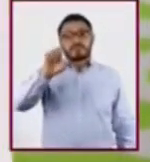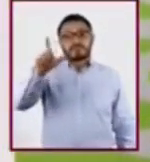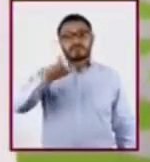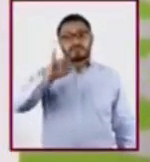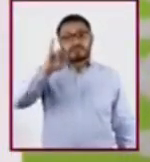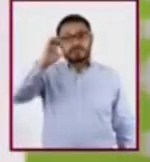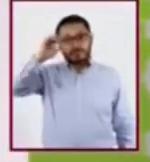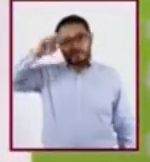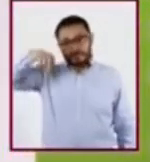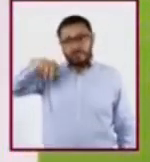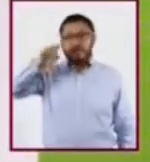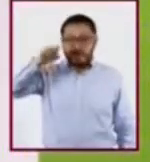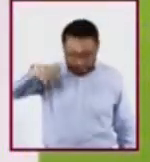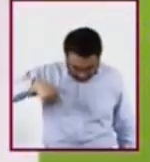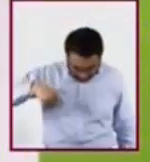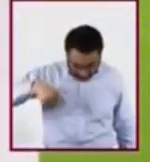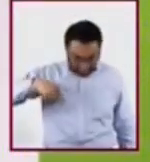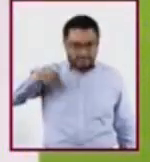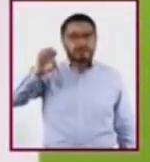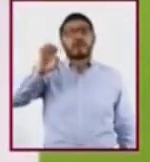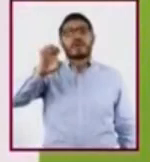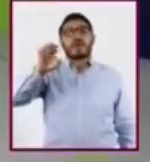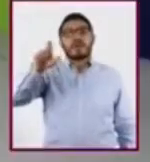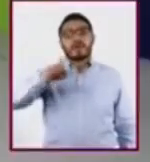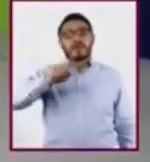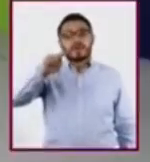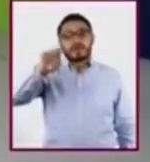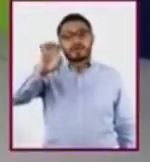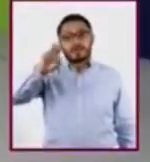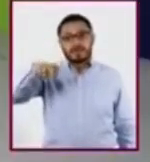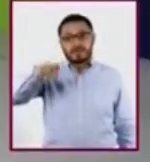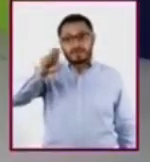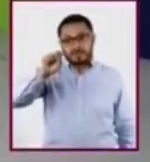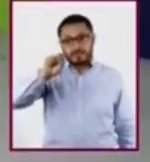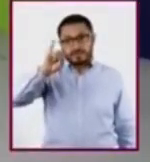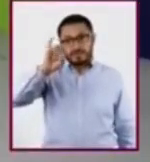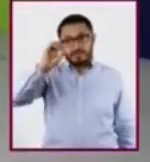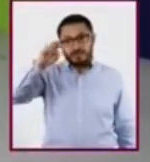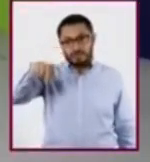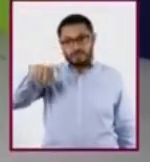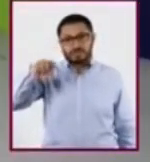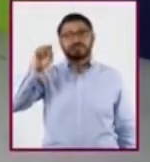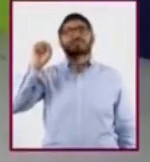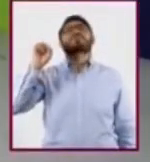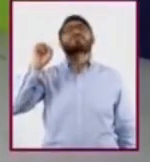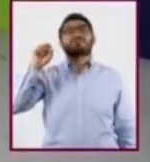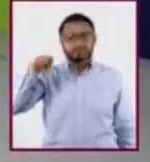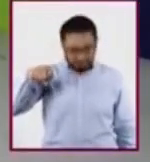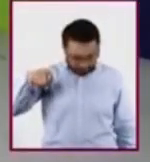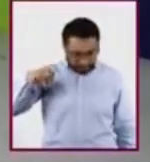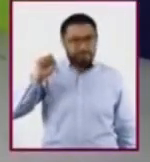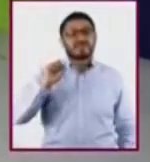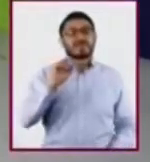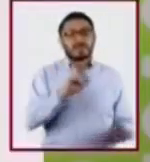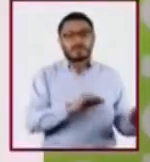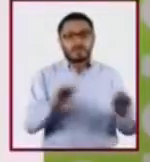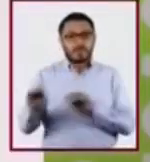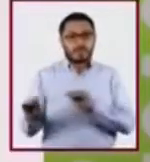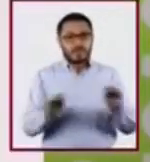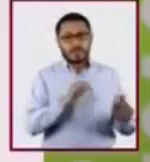Recuerden respirar constantemente, inhalando y exhalando despacio. Y recuerden que el movimiento es lento y